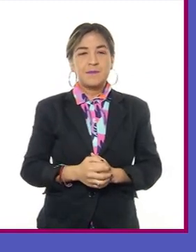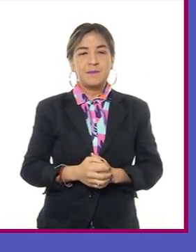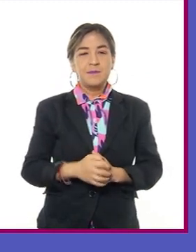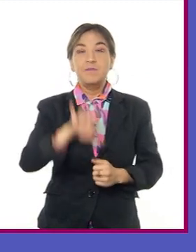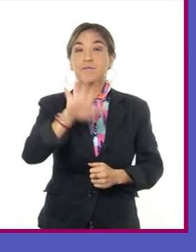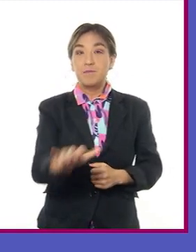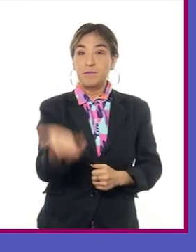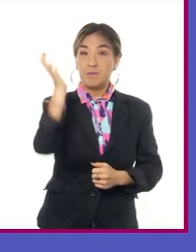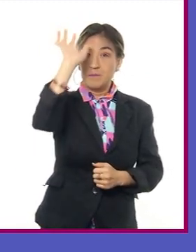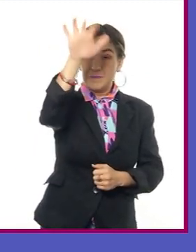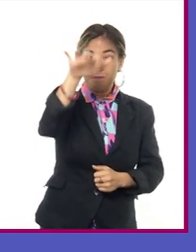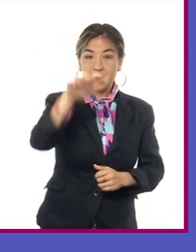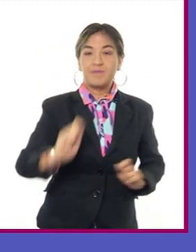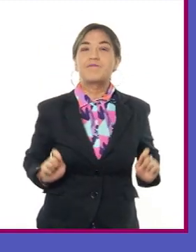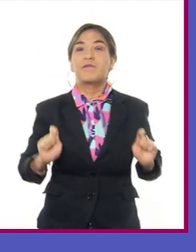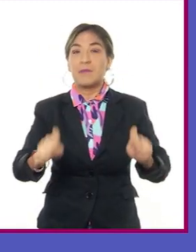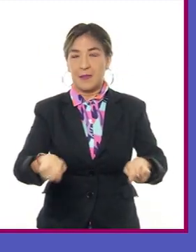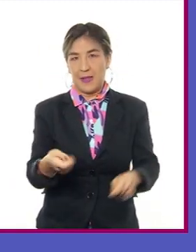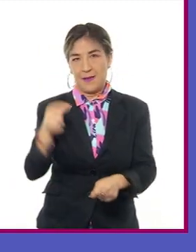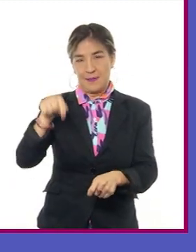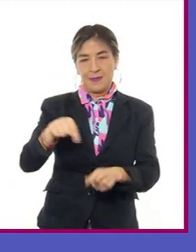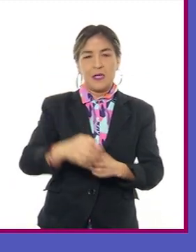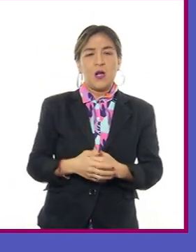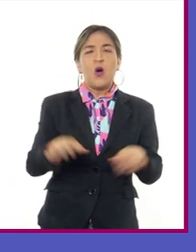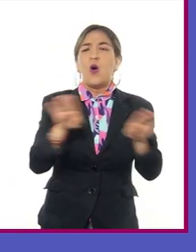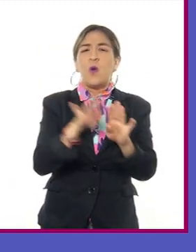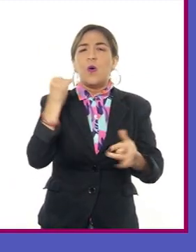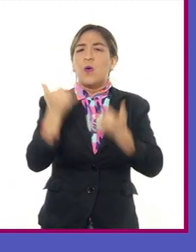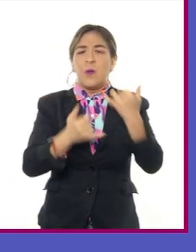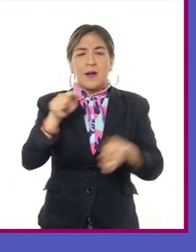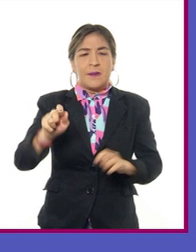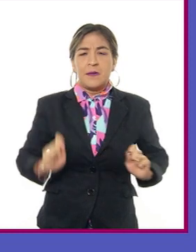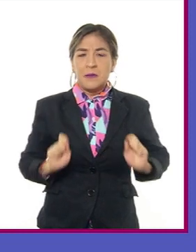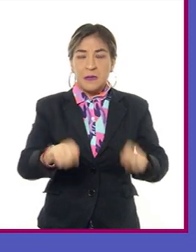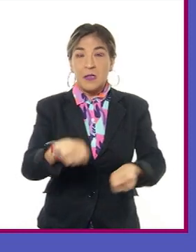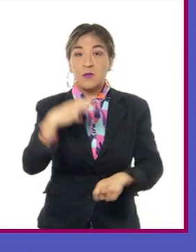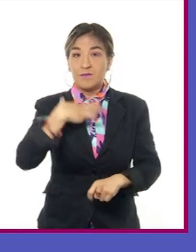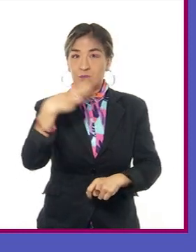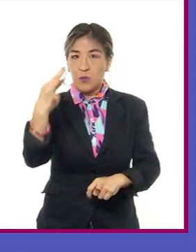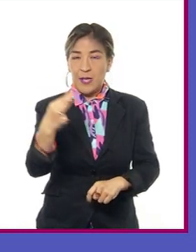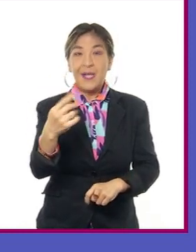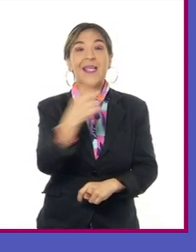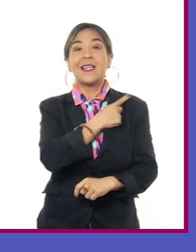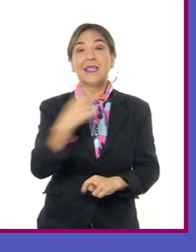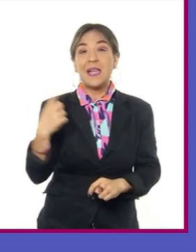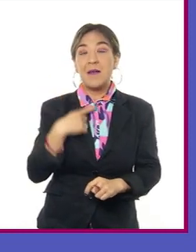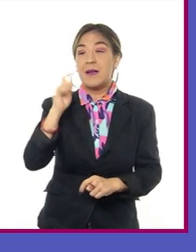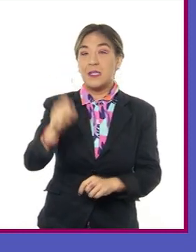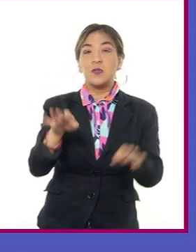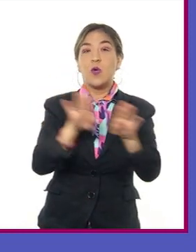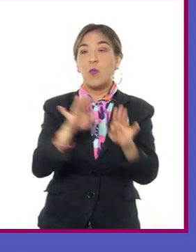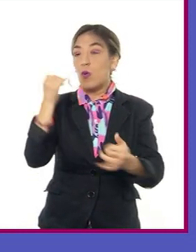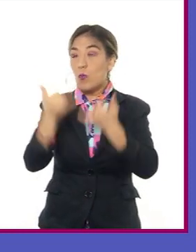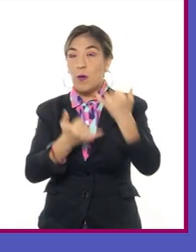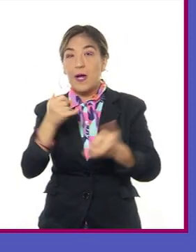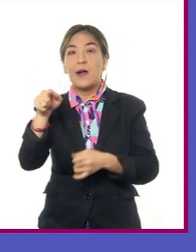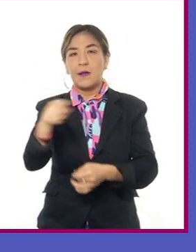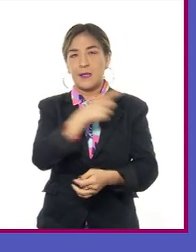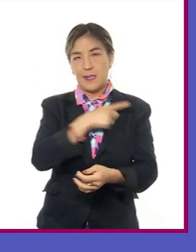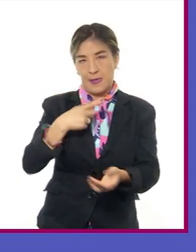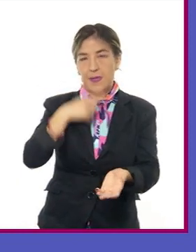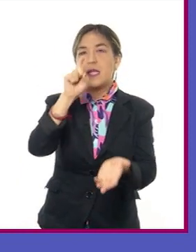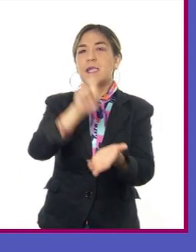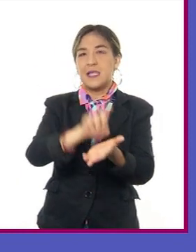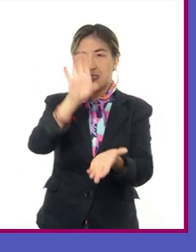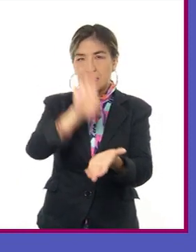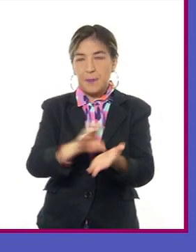en silla de ruedas. Para ser elegible para jugar baloncesto en silla de ruedas, una o un jugador debe tener una